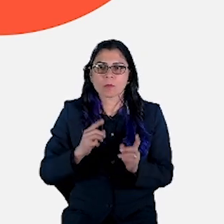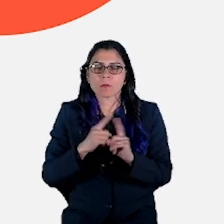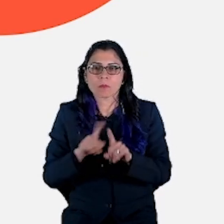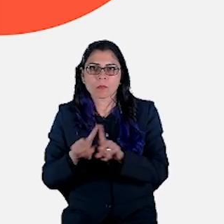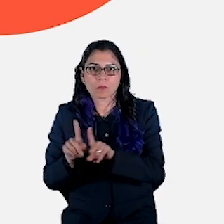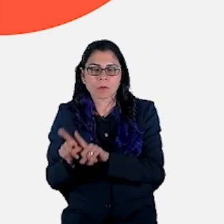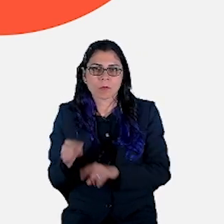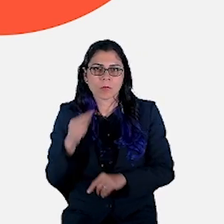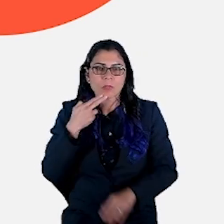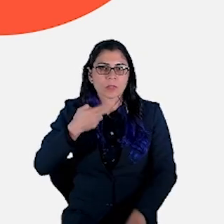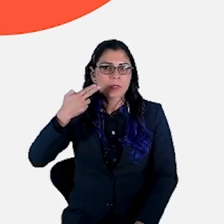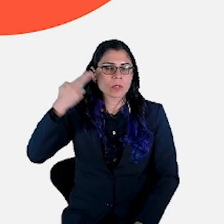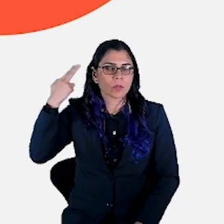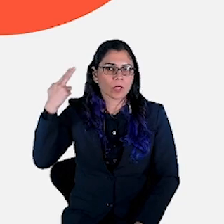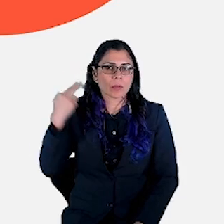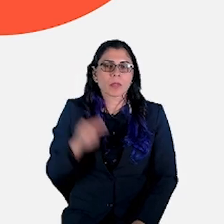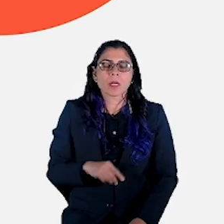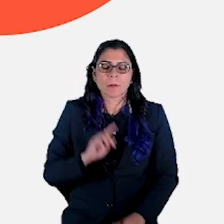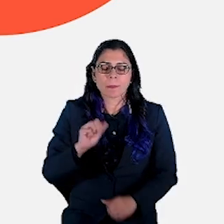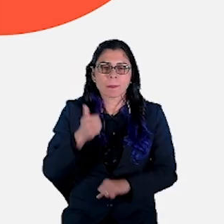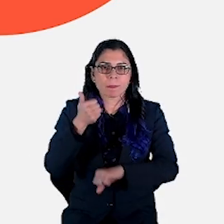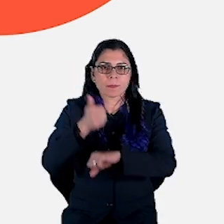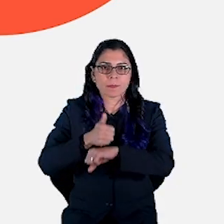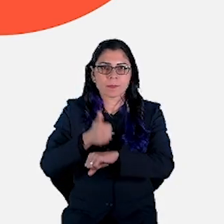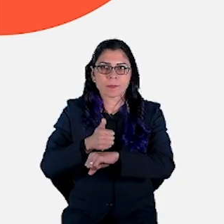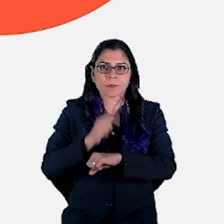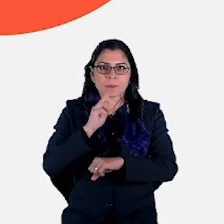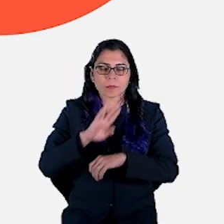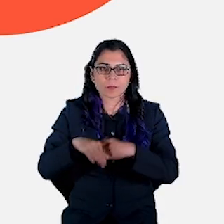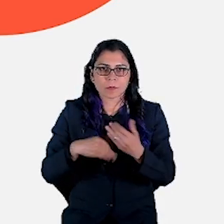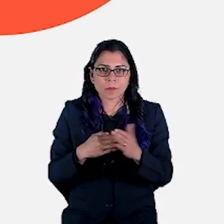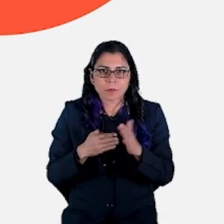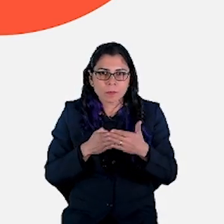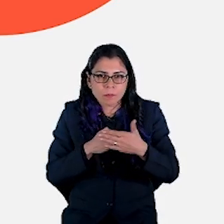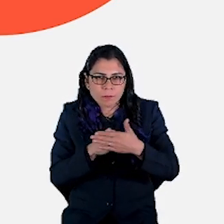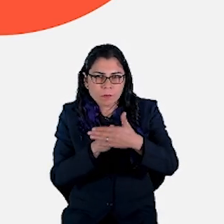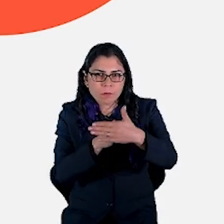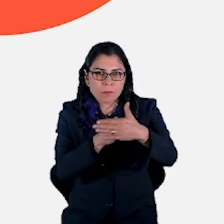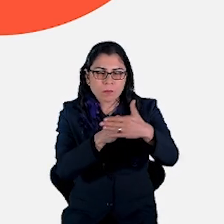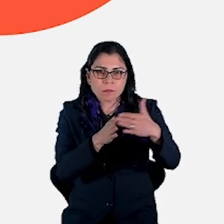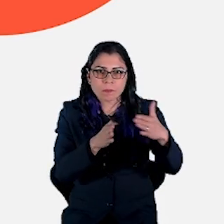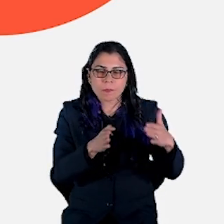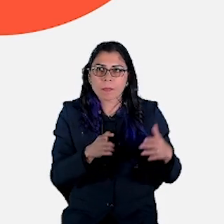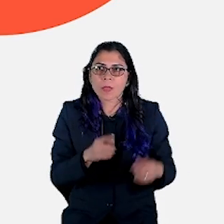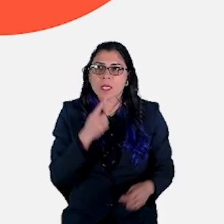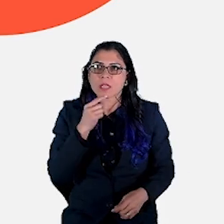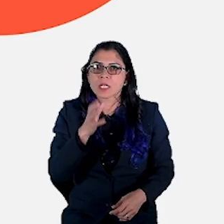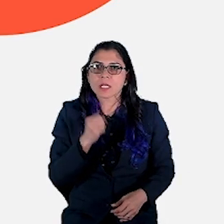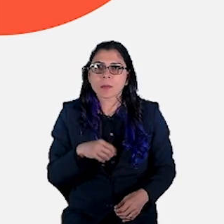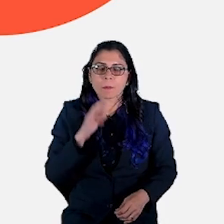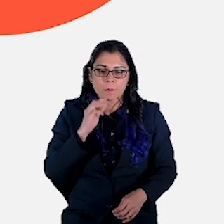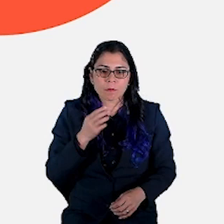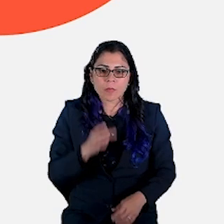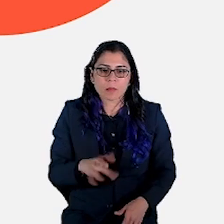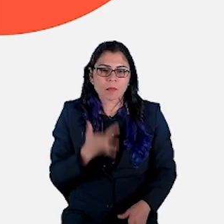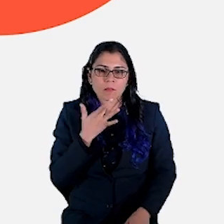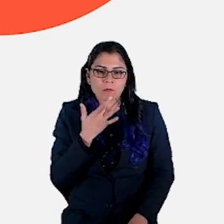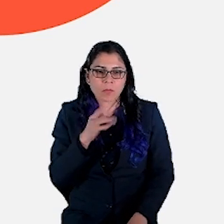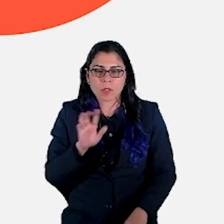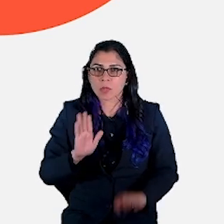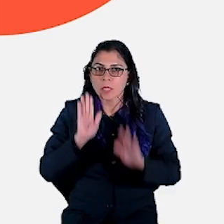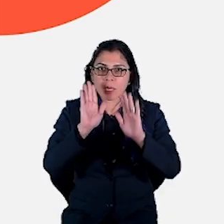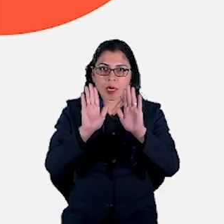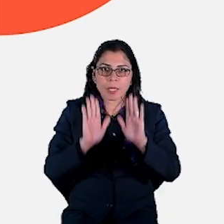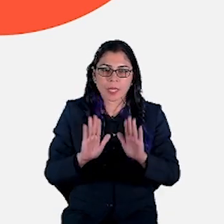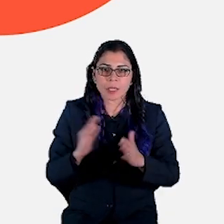histórica Pero principalmente Ahí estaba el reto que ya hacía de que también fuera preferido por la calidad de